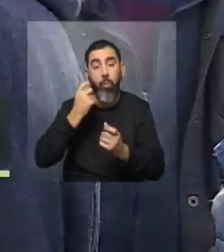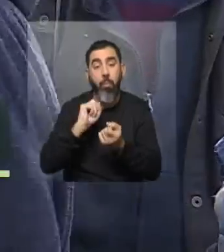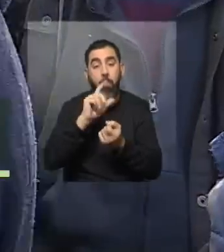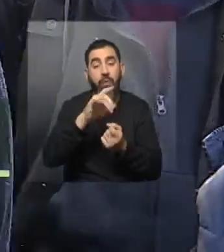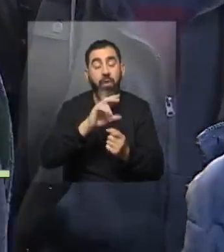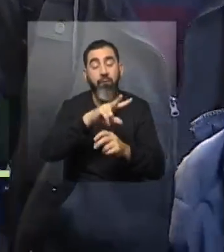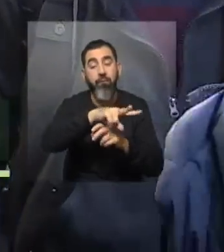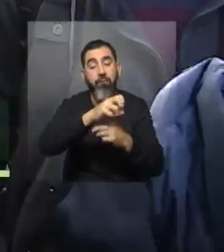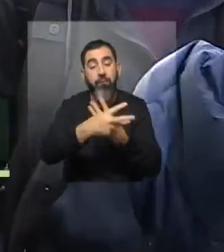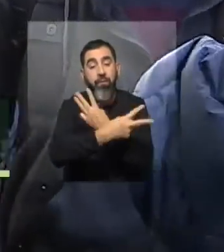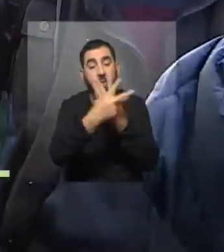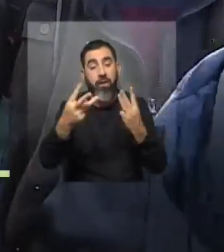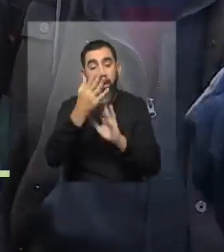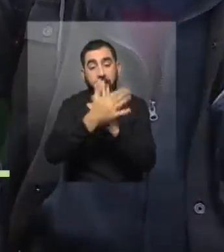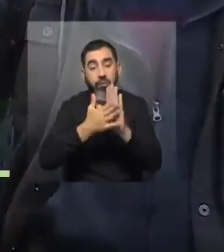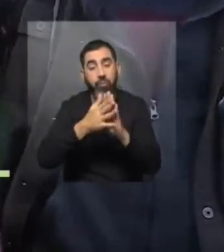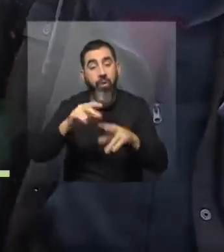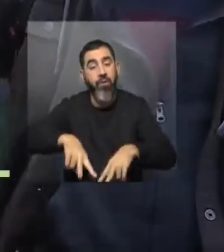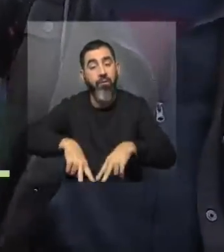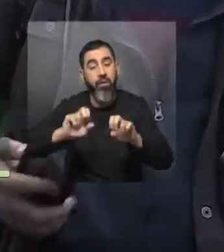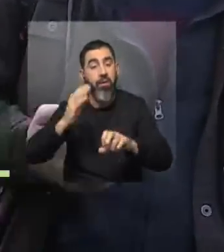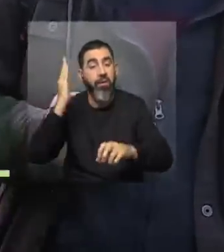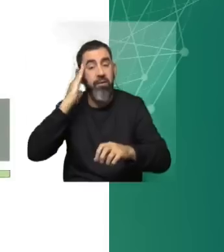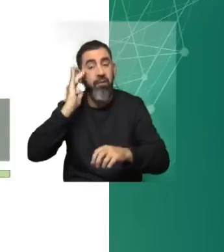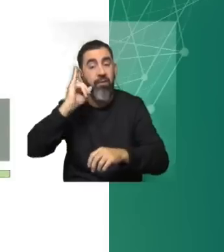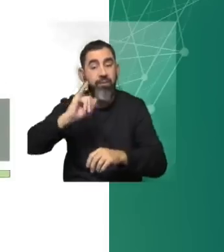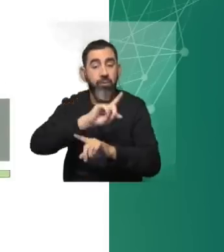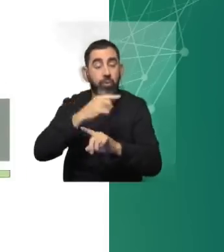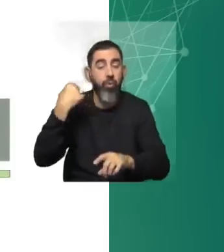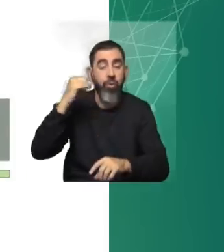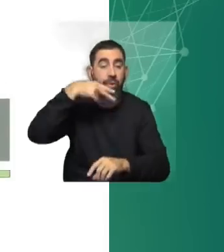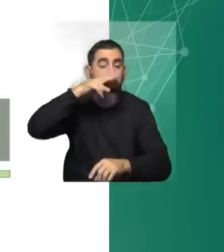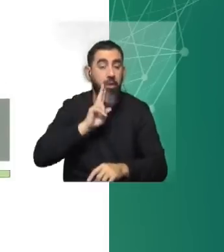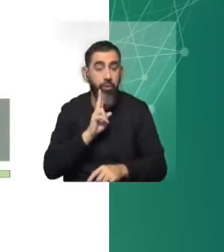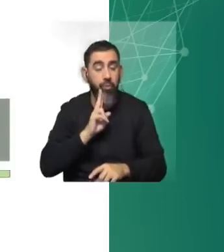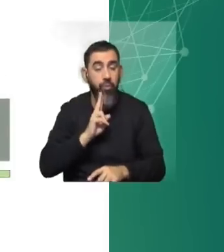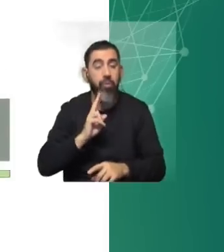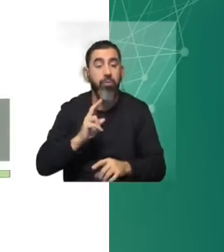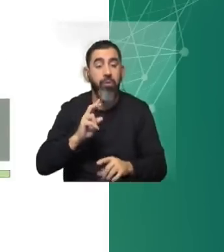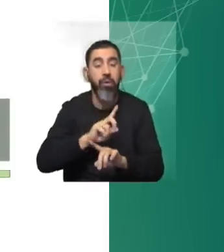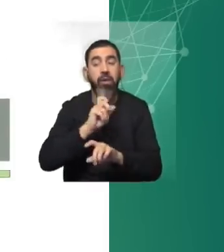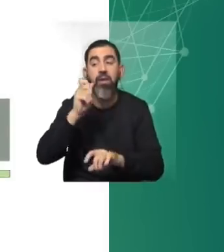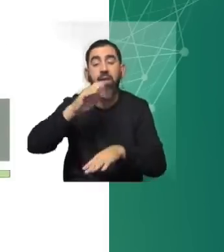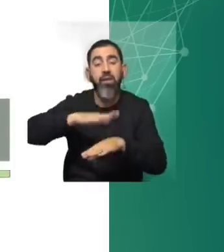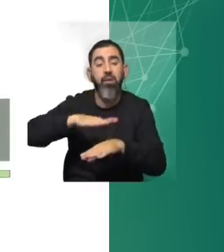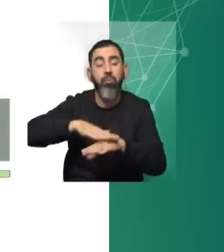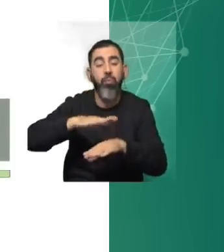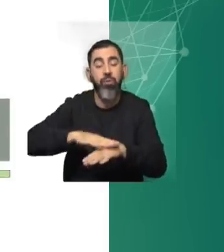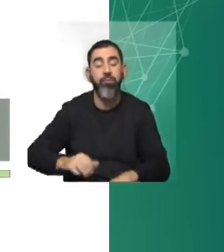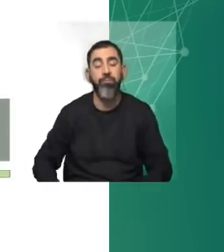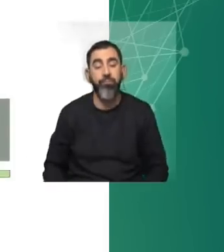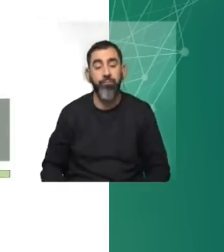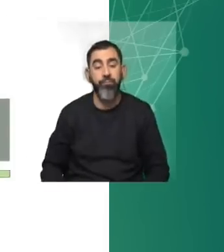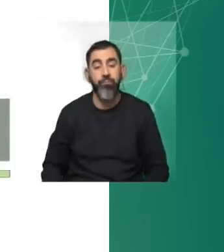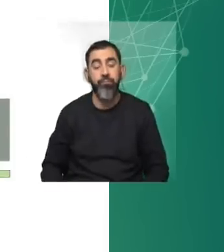General de la Nación a los efectos de que se investiguen, se determine la eventual existencia de conductas delictivas y se deslinden responsabilidades si correspondiere. Por